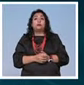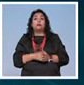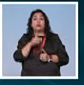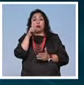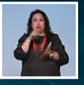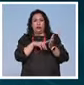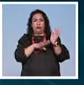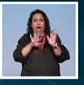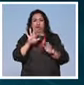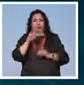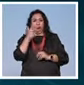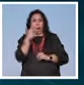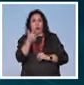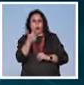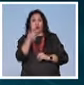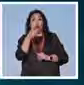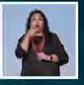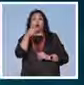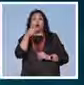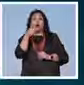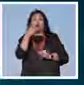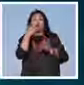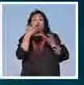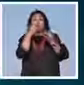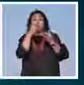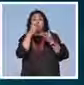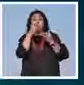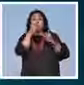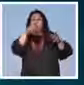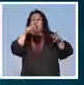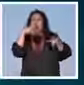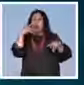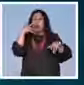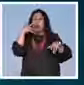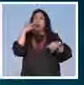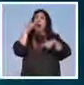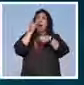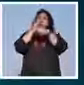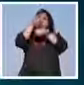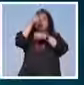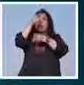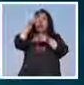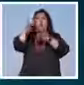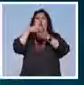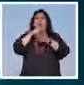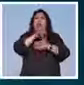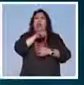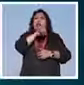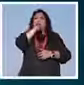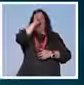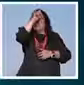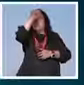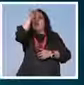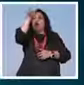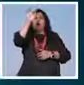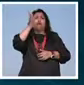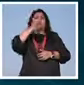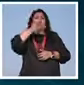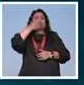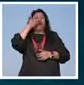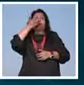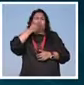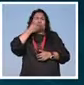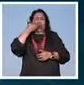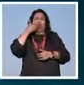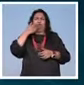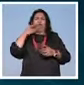En 1958, parvadas de aves raras fueron avistadas en lugares muy alejados de sus rutas migratorias